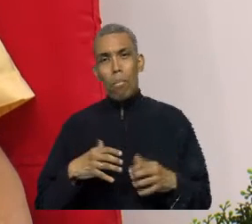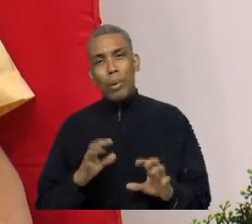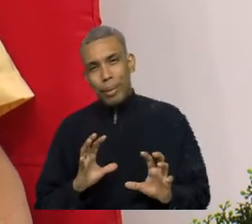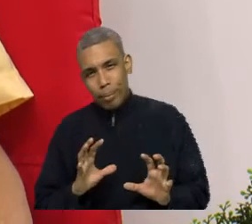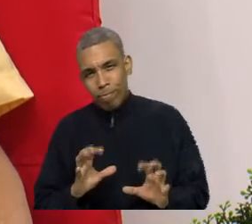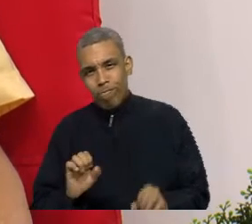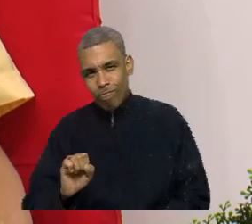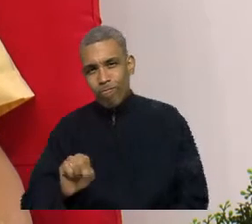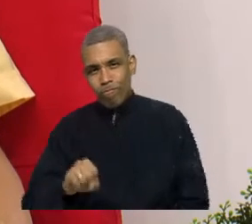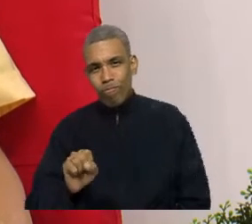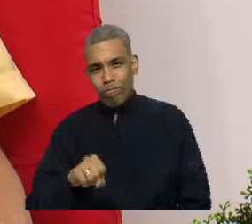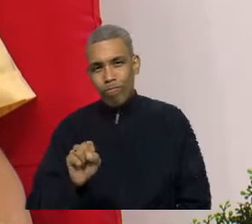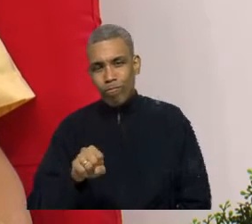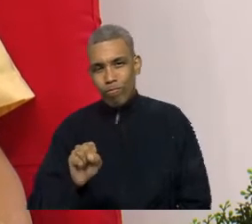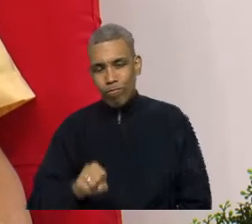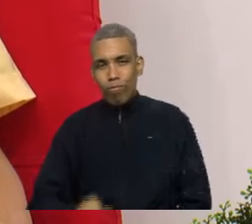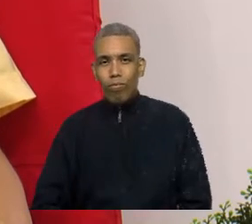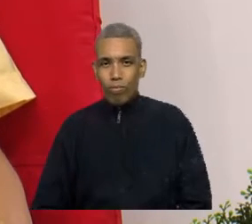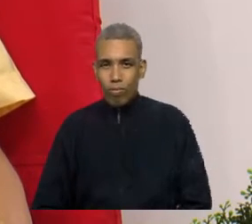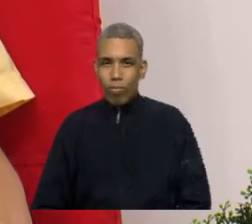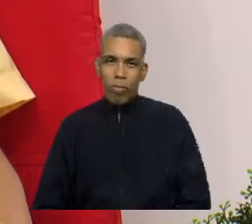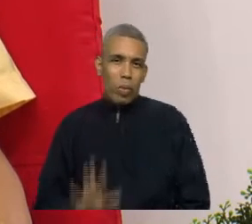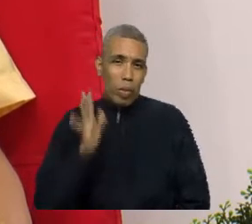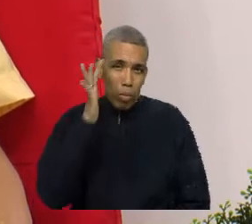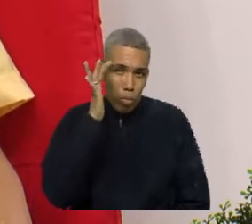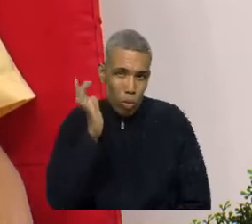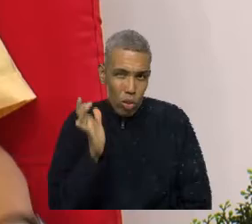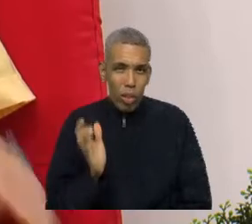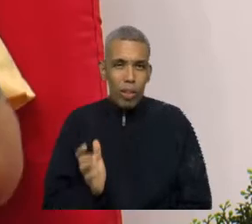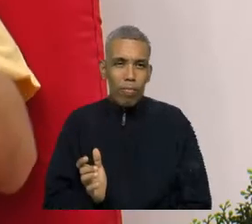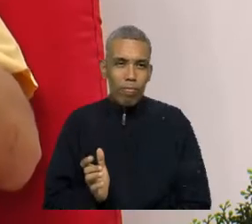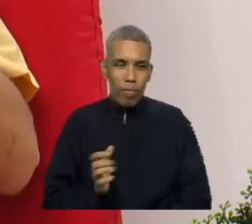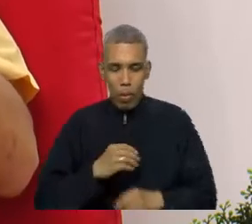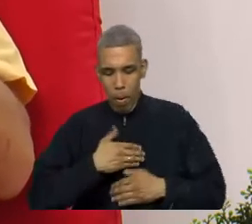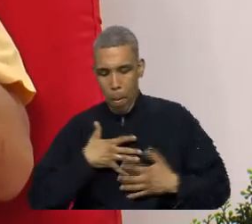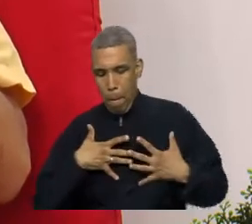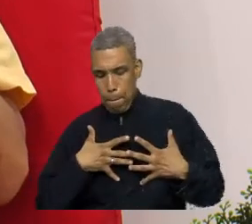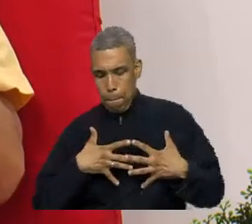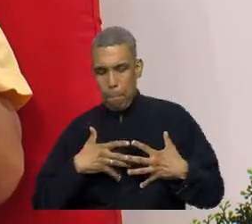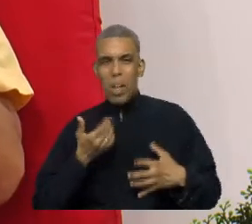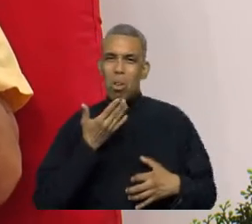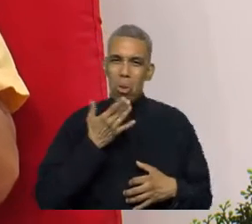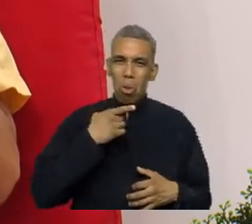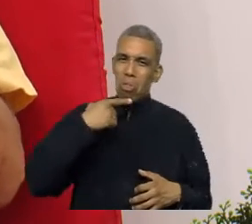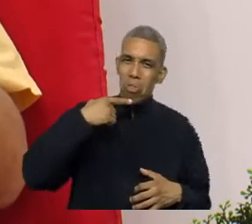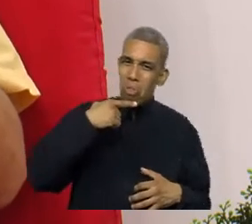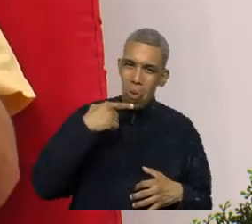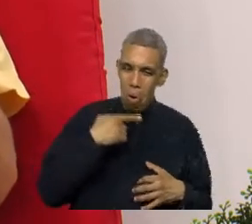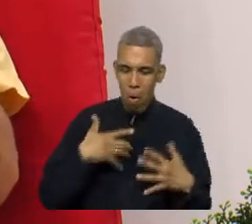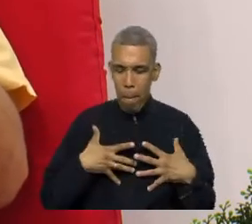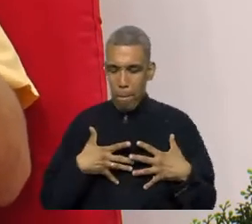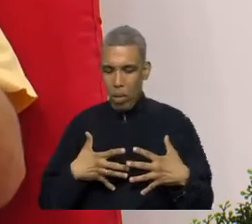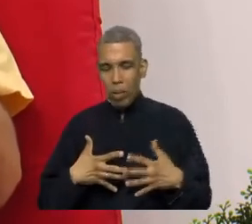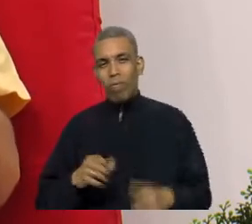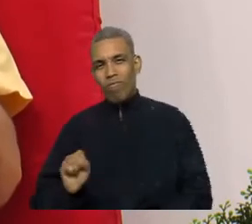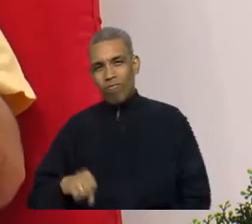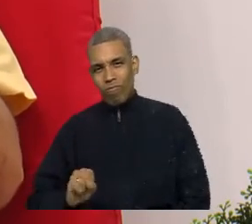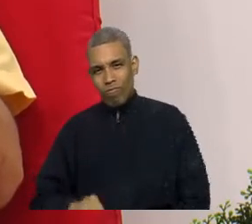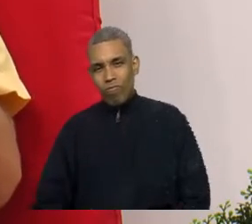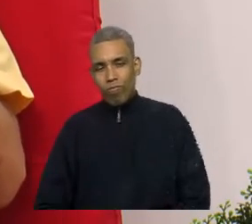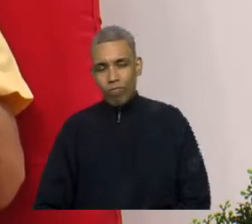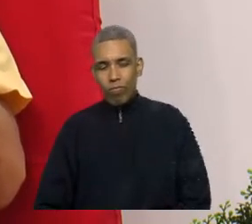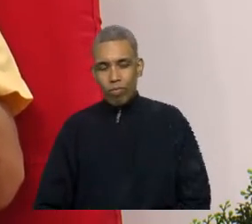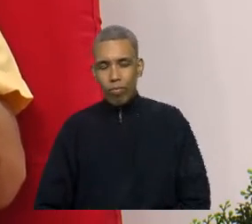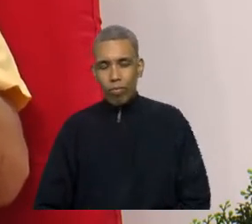consecuencia de sus crisis que ha estado padeciendo. Entonces sí, va desarrollando una dilatación del tórax